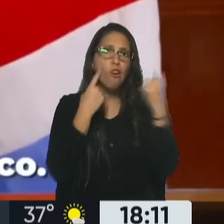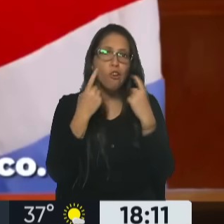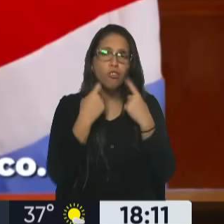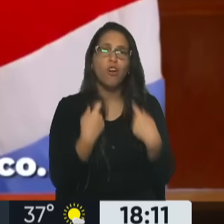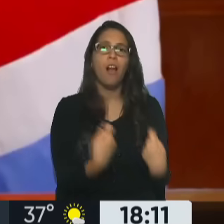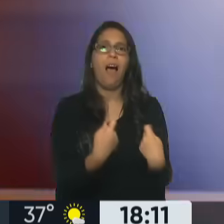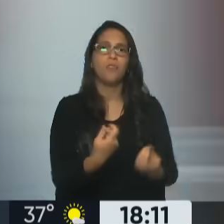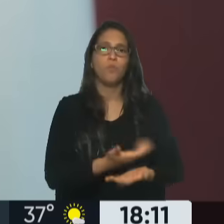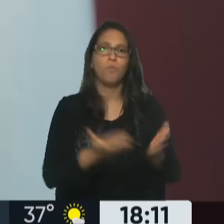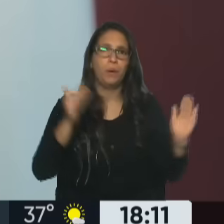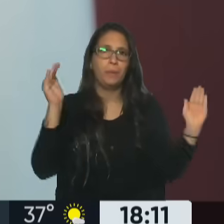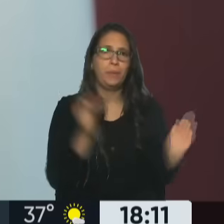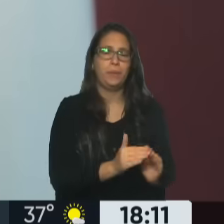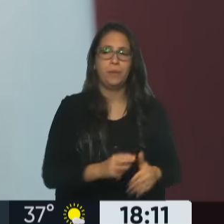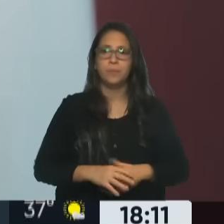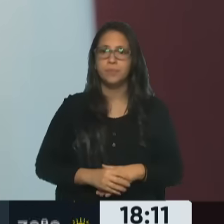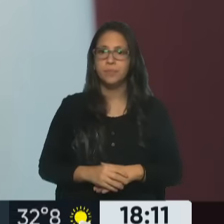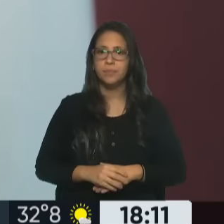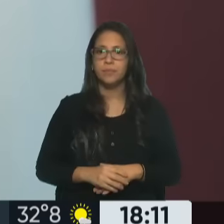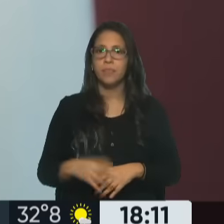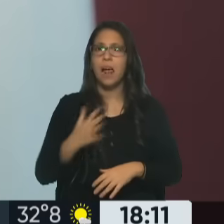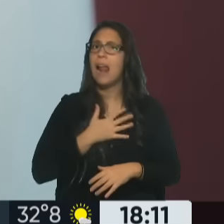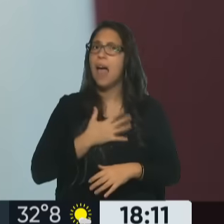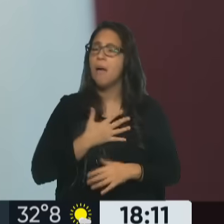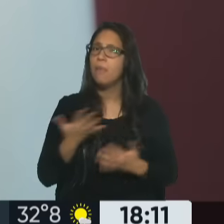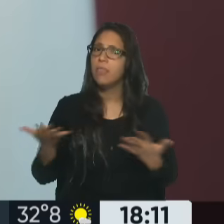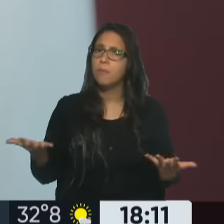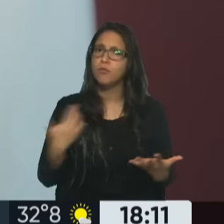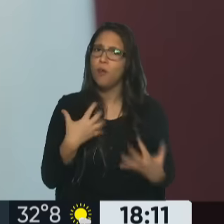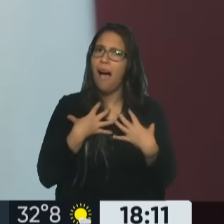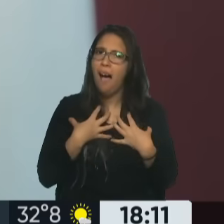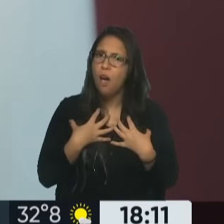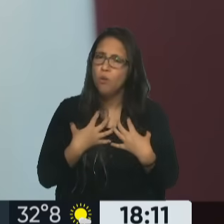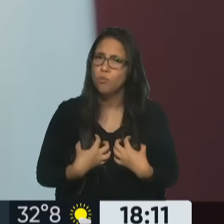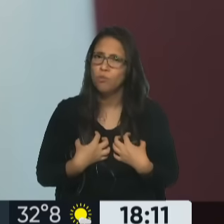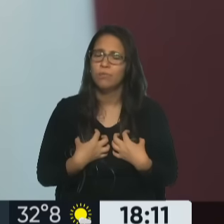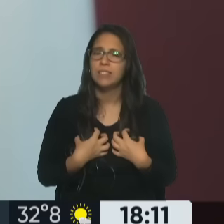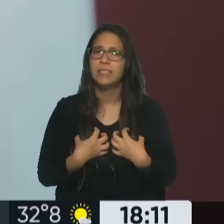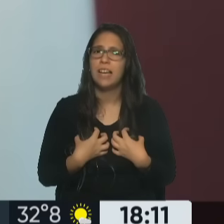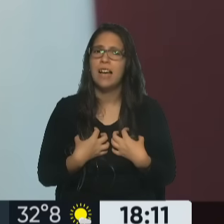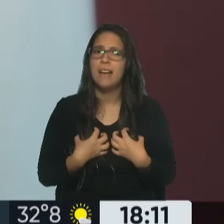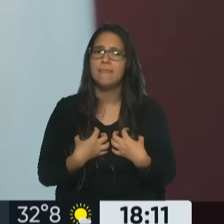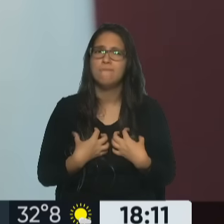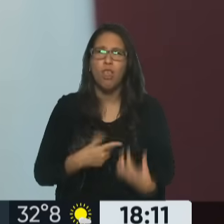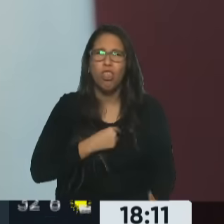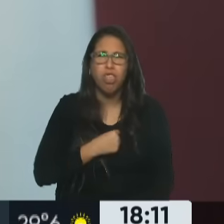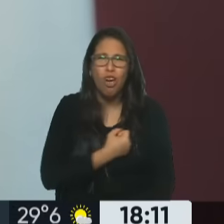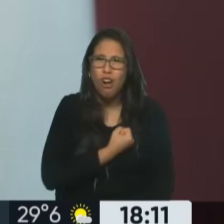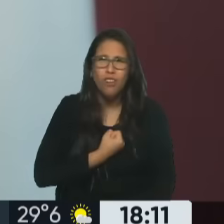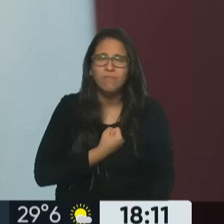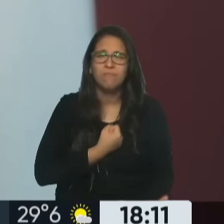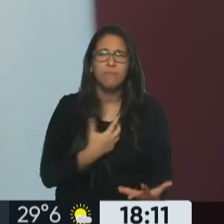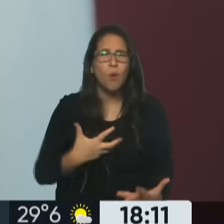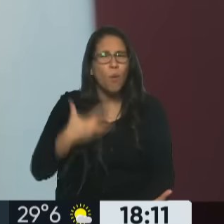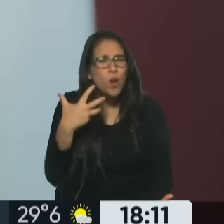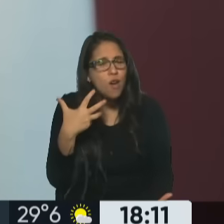gasto público Lamentablemente con mucha angustia con mucho dolor y con mucha